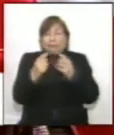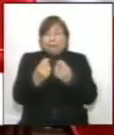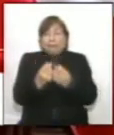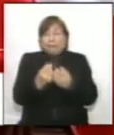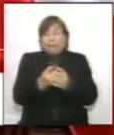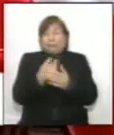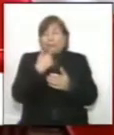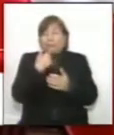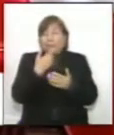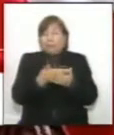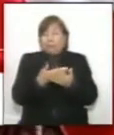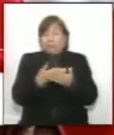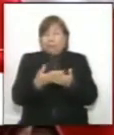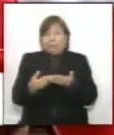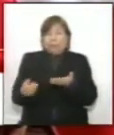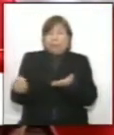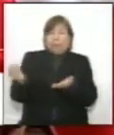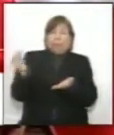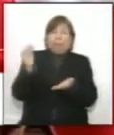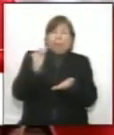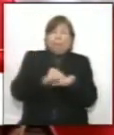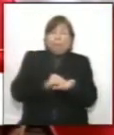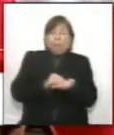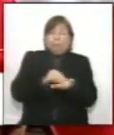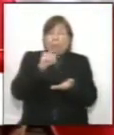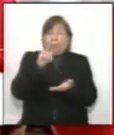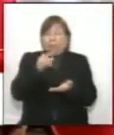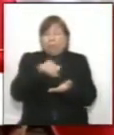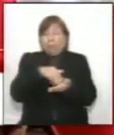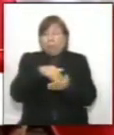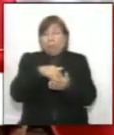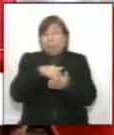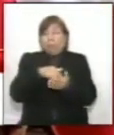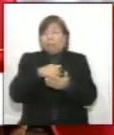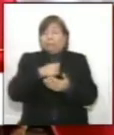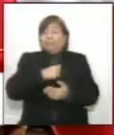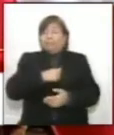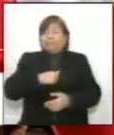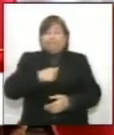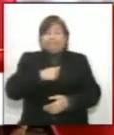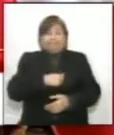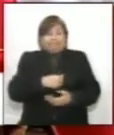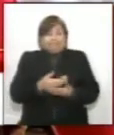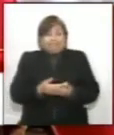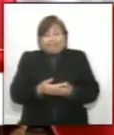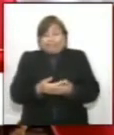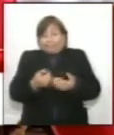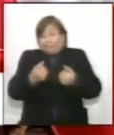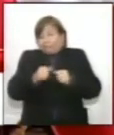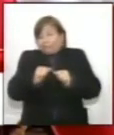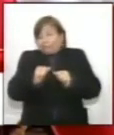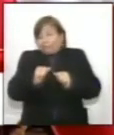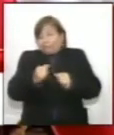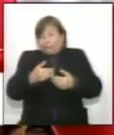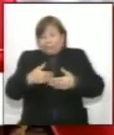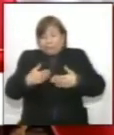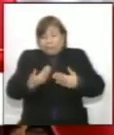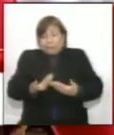a eso yo le agregaría que esa debilidad lamentable, con la posibilidad de que él podía